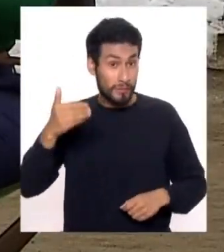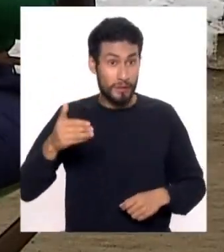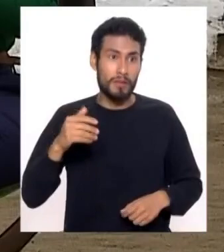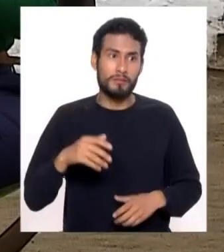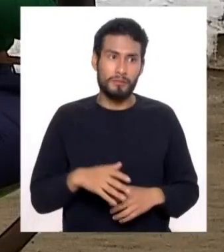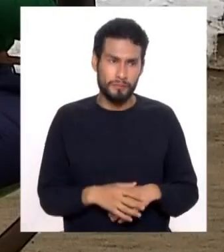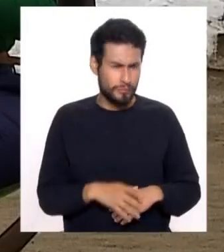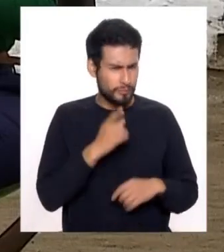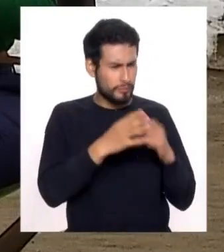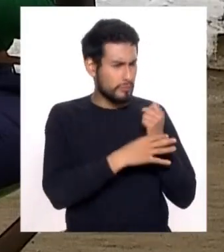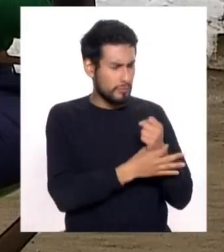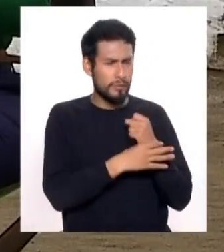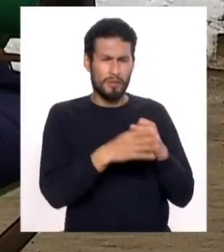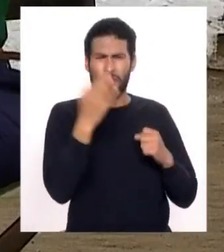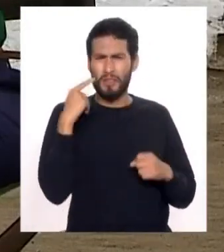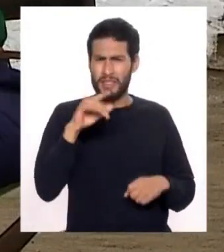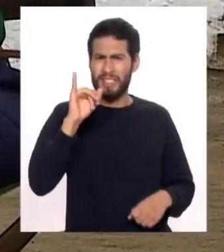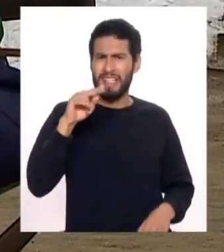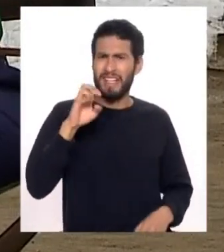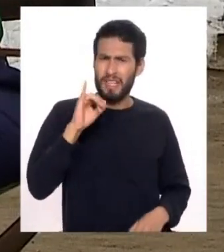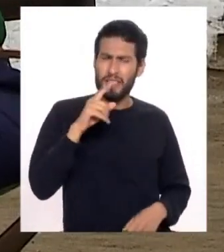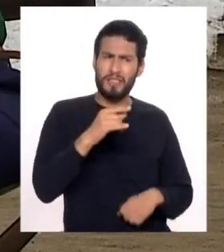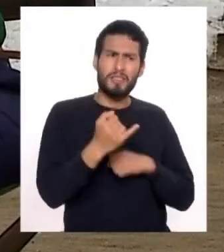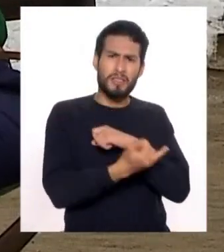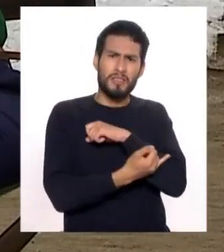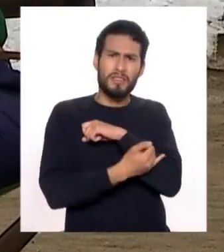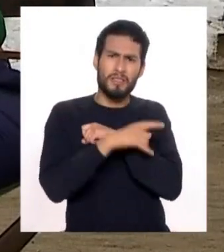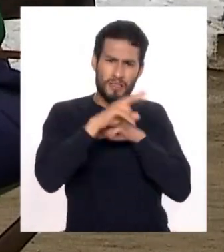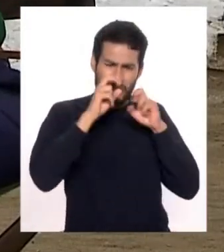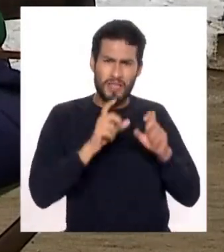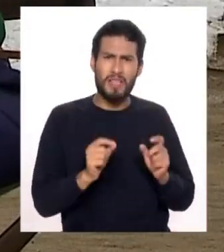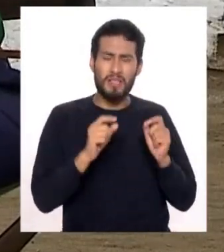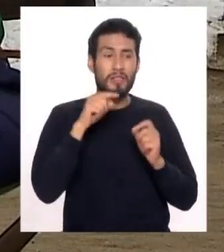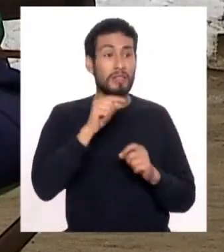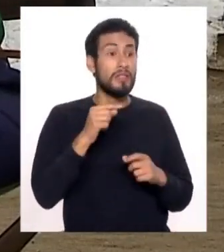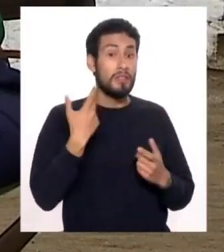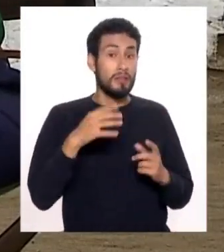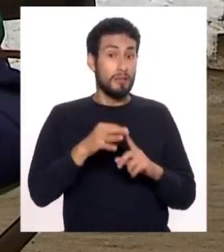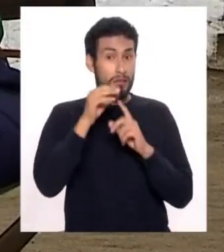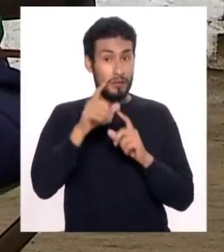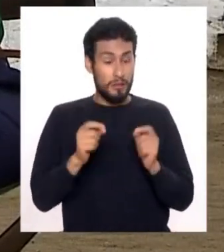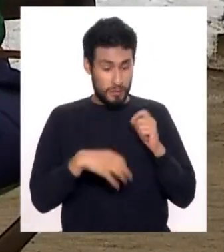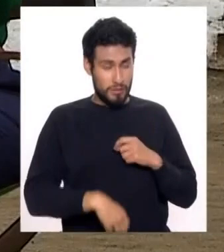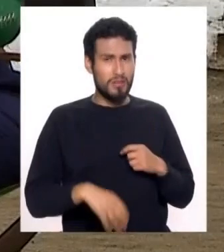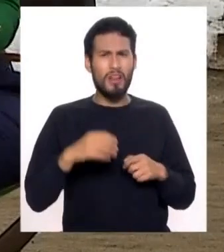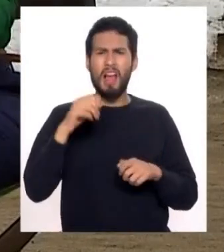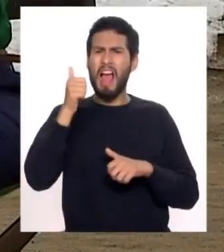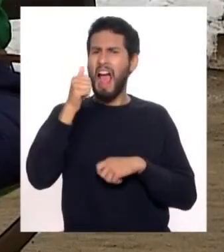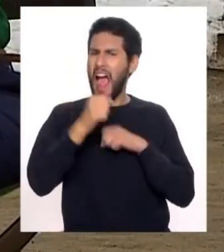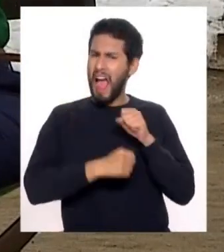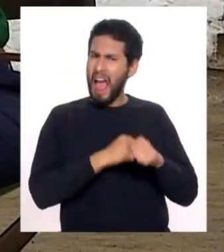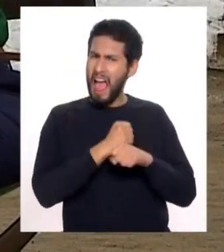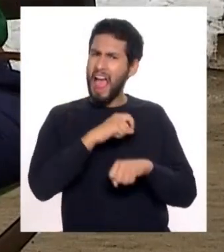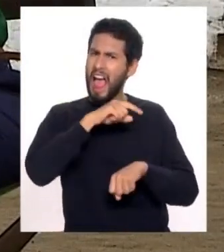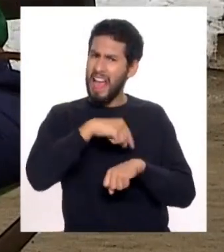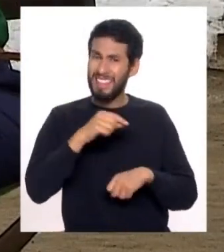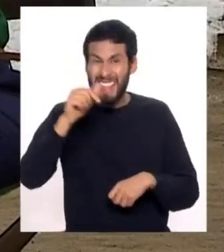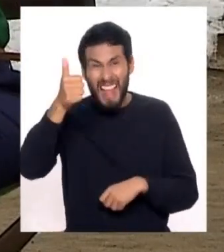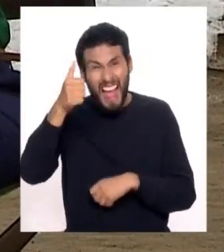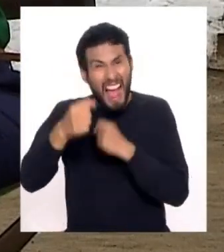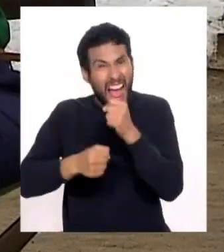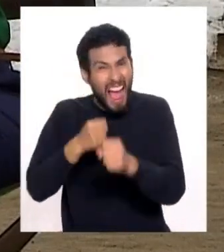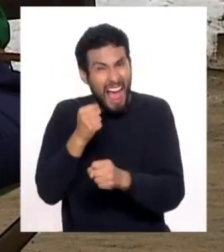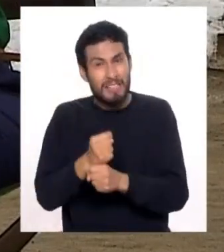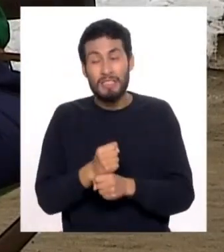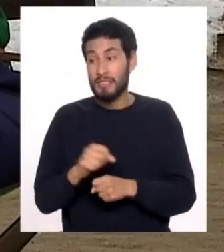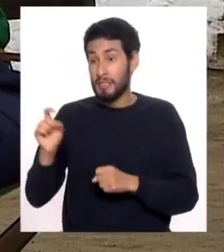eso, doctora, cuando estuvimos en el INEM, hablaba el especialista de cáncer de cuello uterino que esto demoraba 10 años. Fíjense usted, 10 años